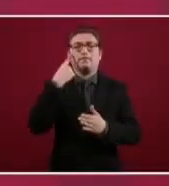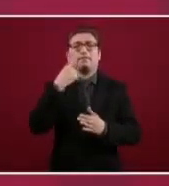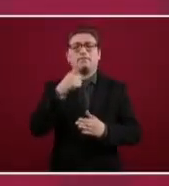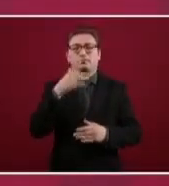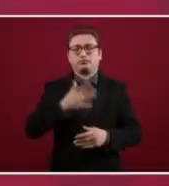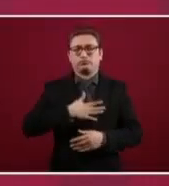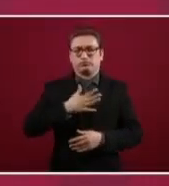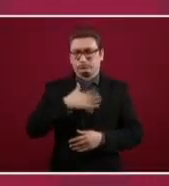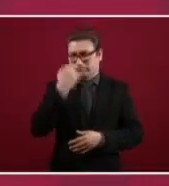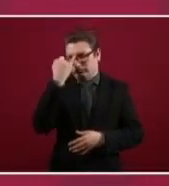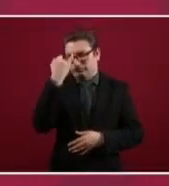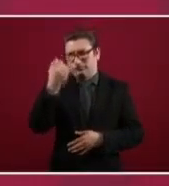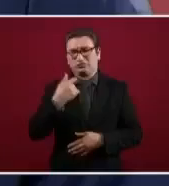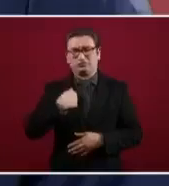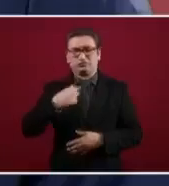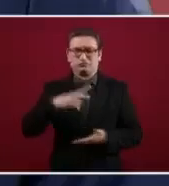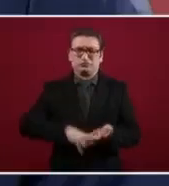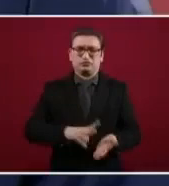principios